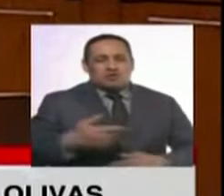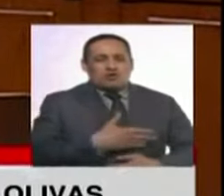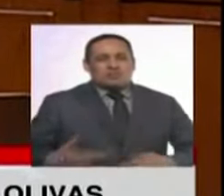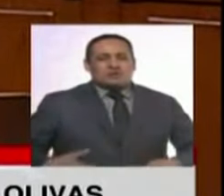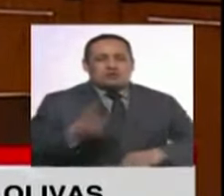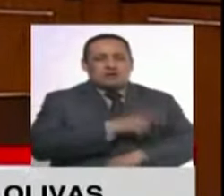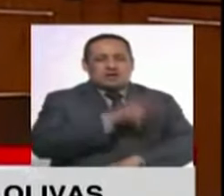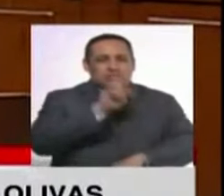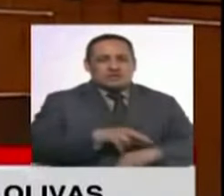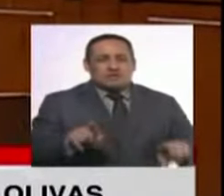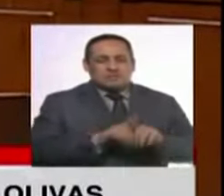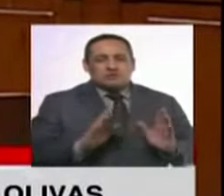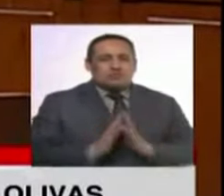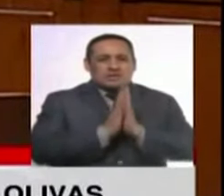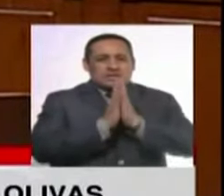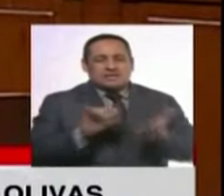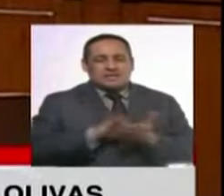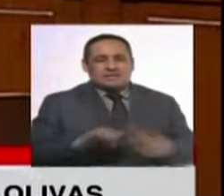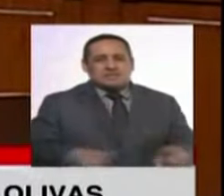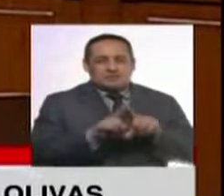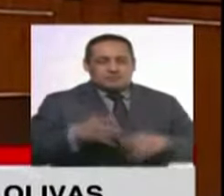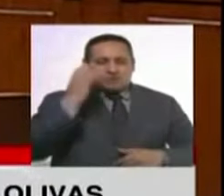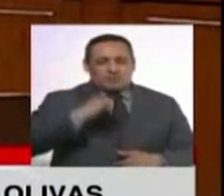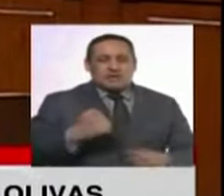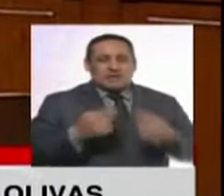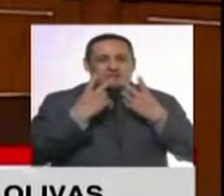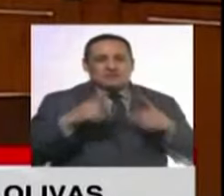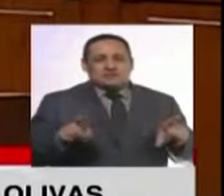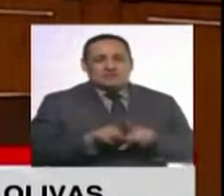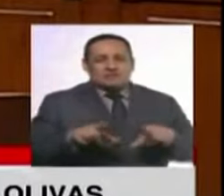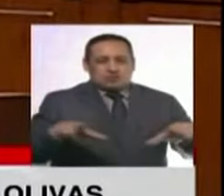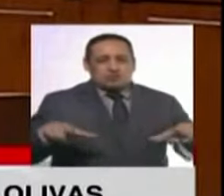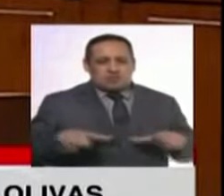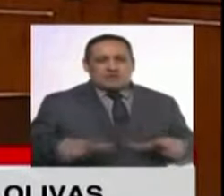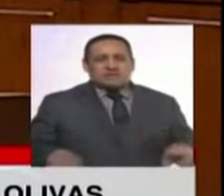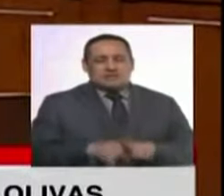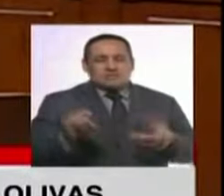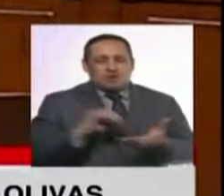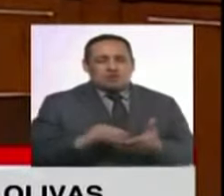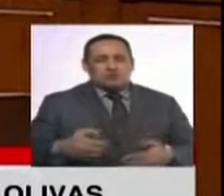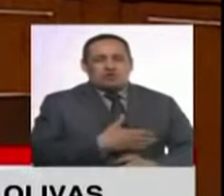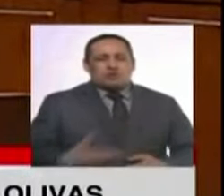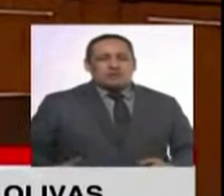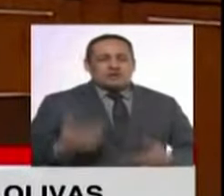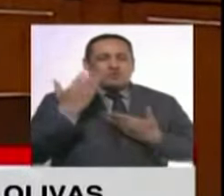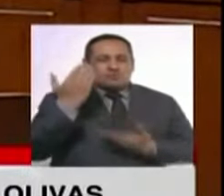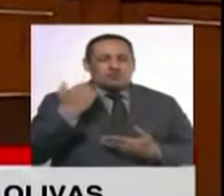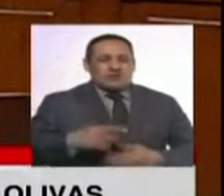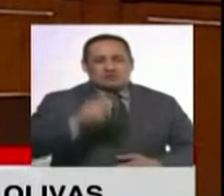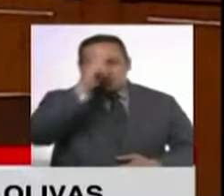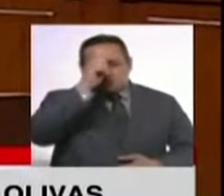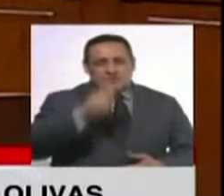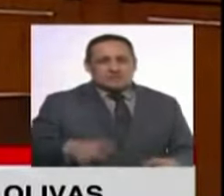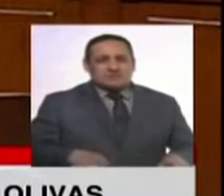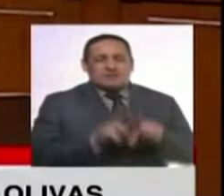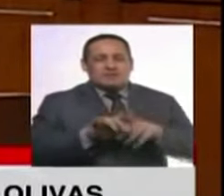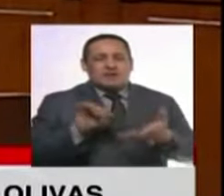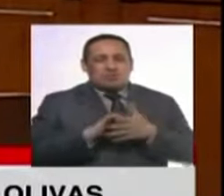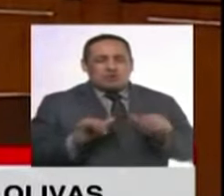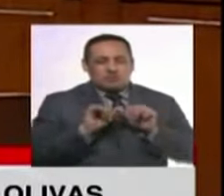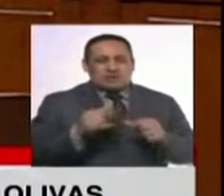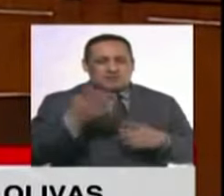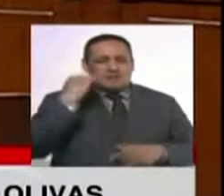regionales como es el caso de ucayali que también que voy a viajar allá a la zona y otros gobiernos piura tumbes voy a